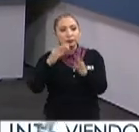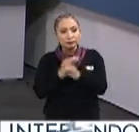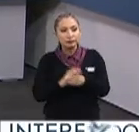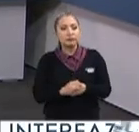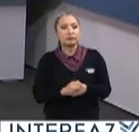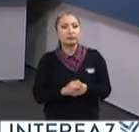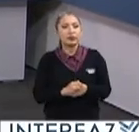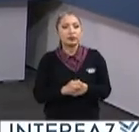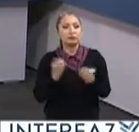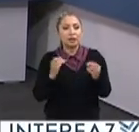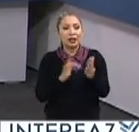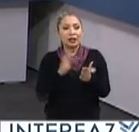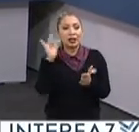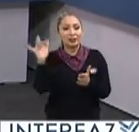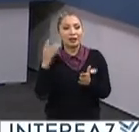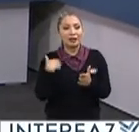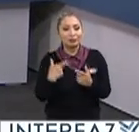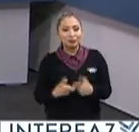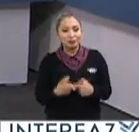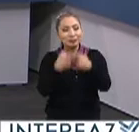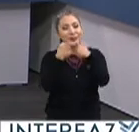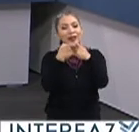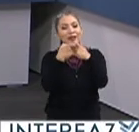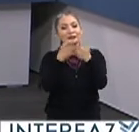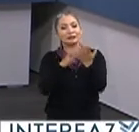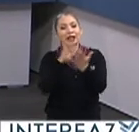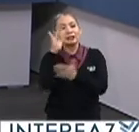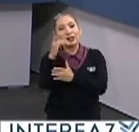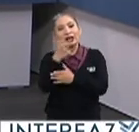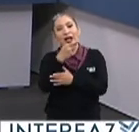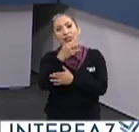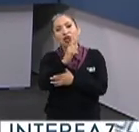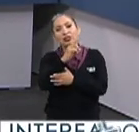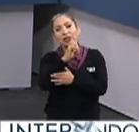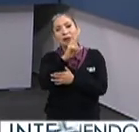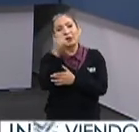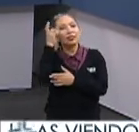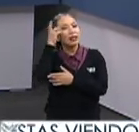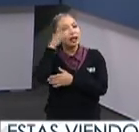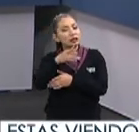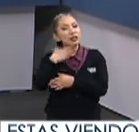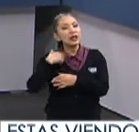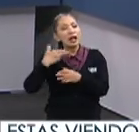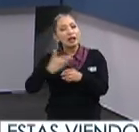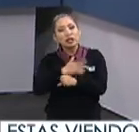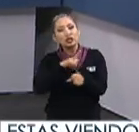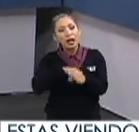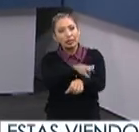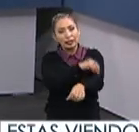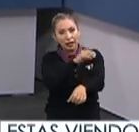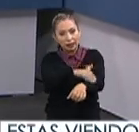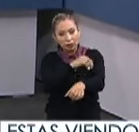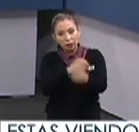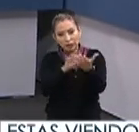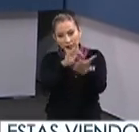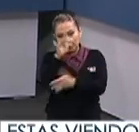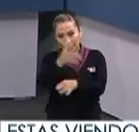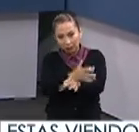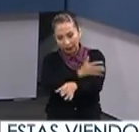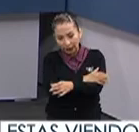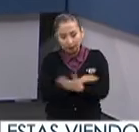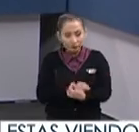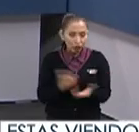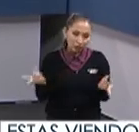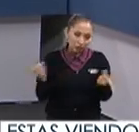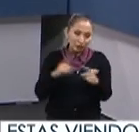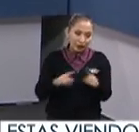¿sí? Muchísimas gracias. Tenemos que hacer una pausa. Gracias, Gerardo de Alba, director de Nacional de Energías. Muchísimas gracias por estar con nosotros.